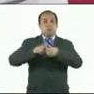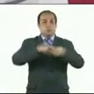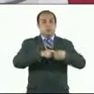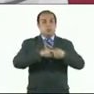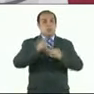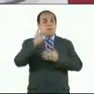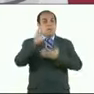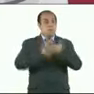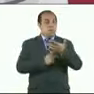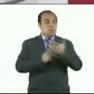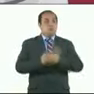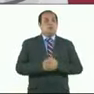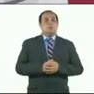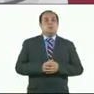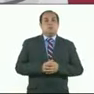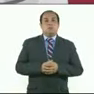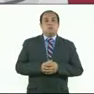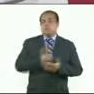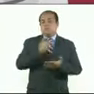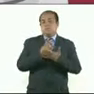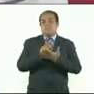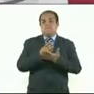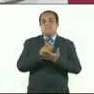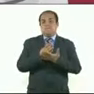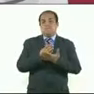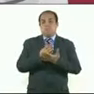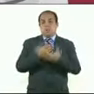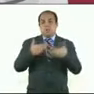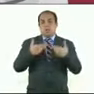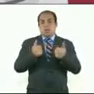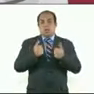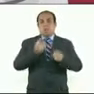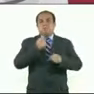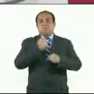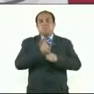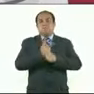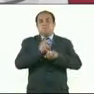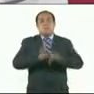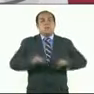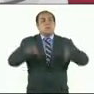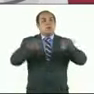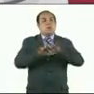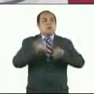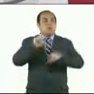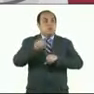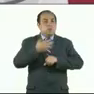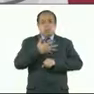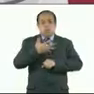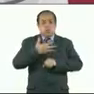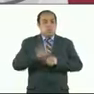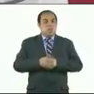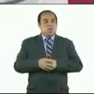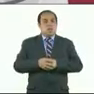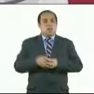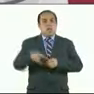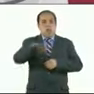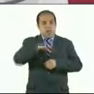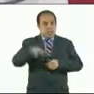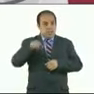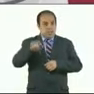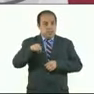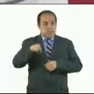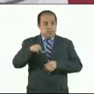estrategia, pues no solamente nos percatamos de la relevancia, sino fundamentalmente de no tenemos que soltar estas zonas que